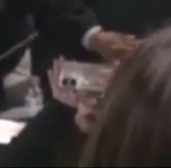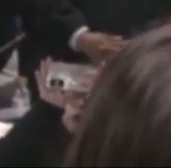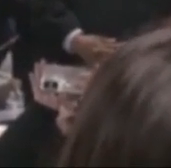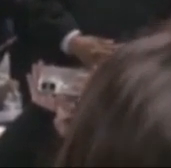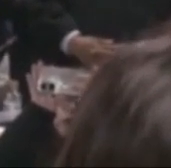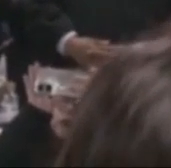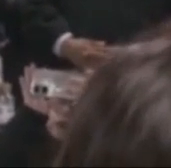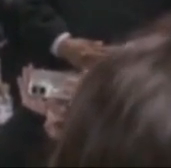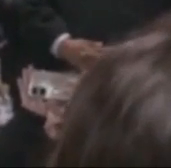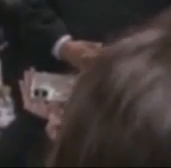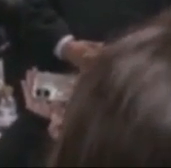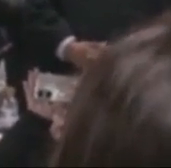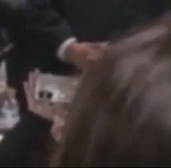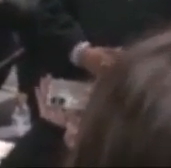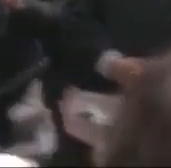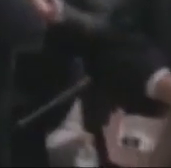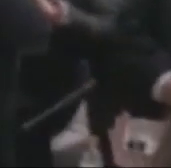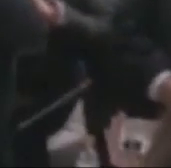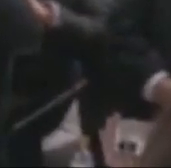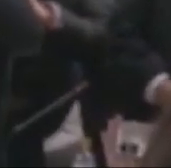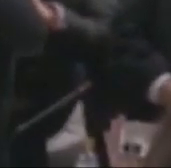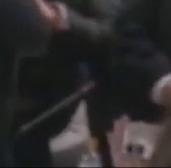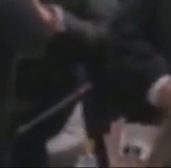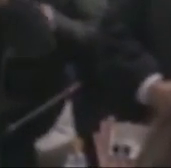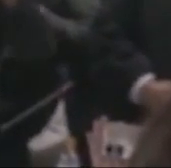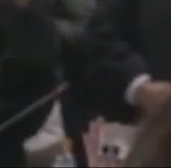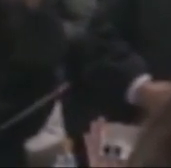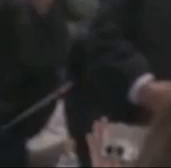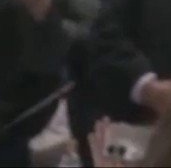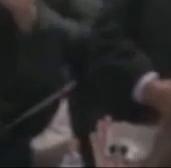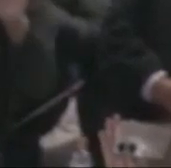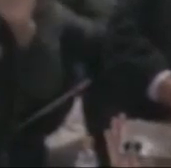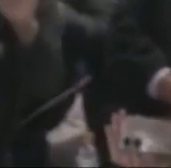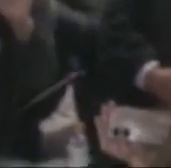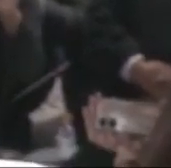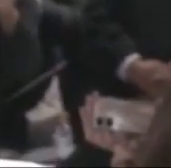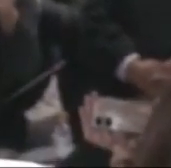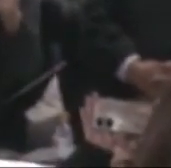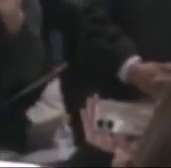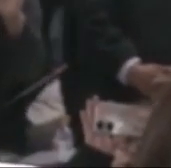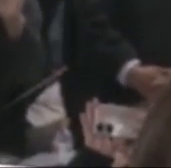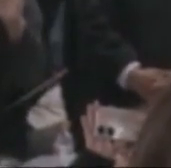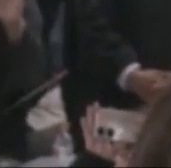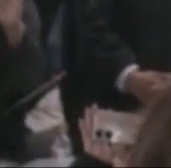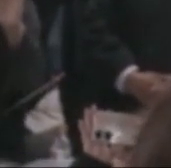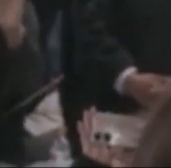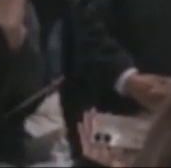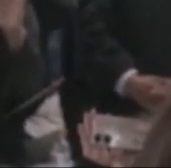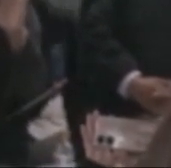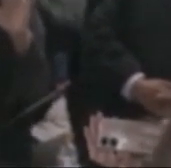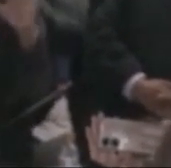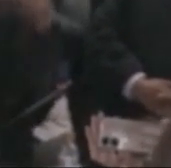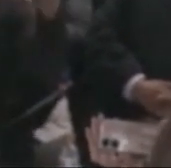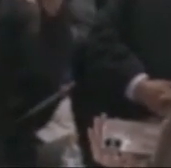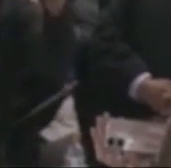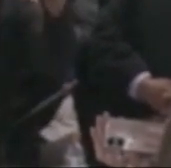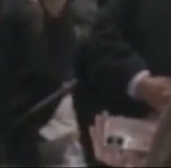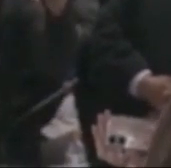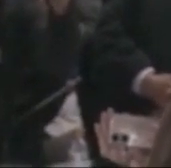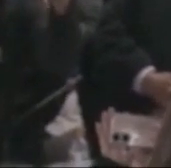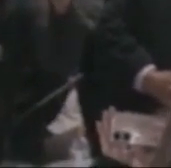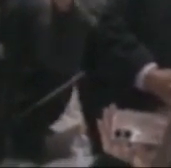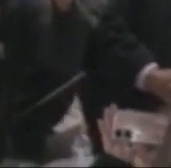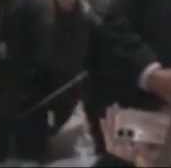de ambas emanen, desempeñando leal y patrióticamente el cargo de secretario de Gobierno Municipal del Honorable